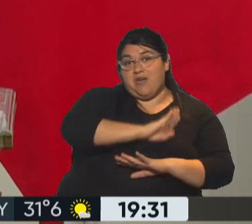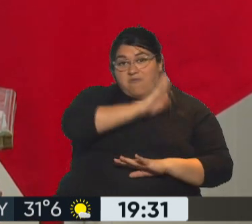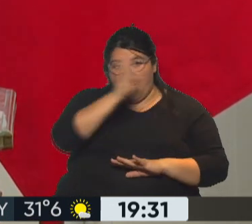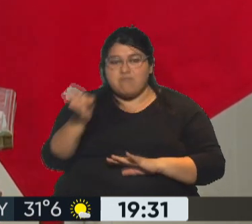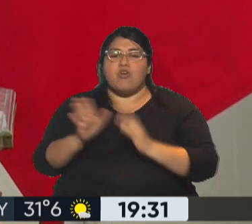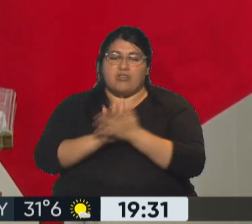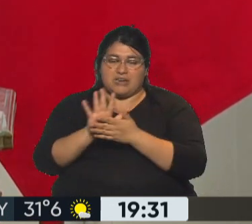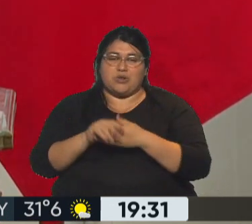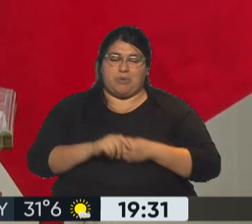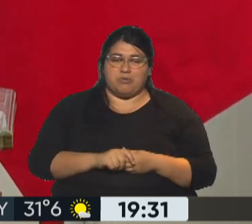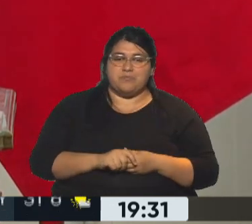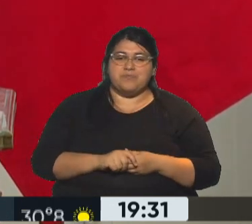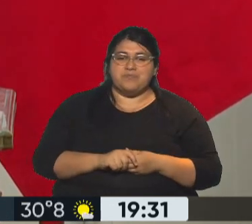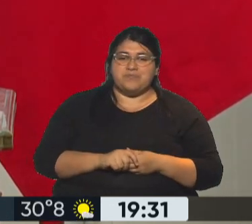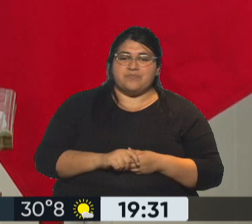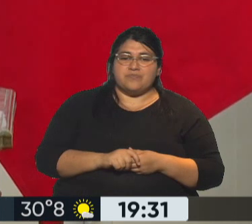Sí.